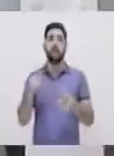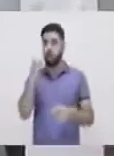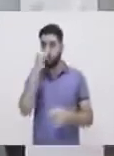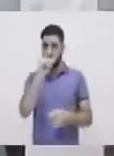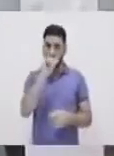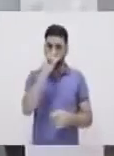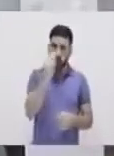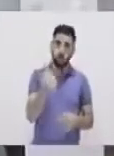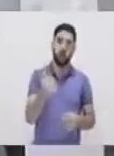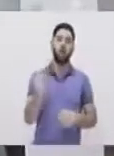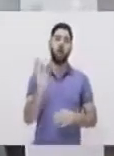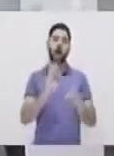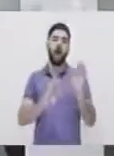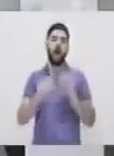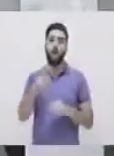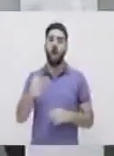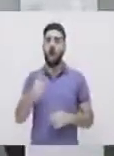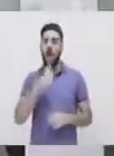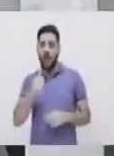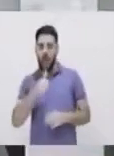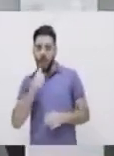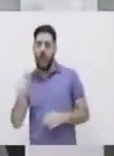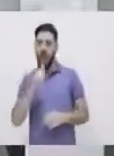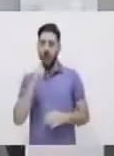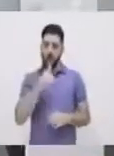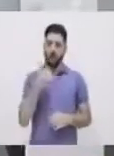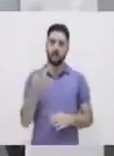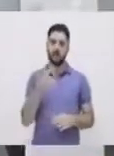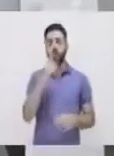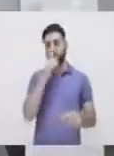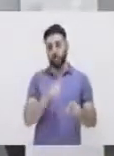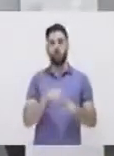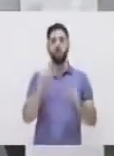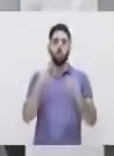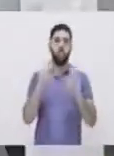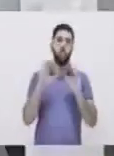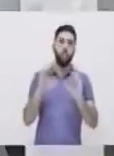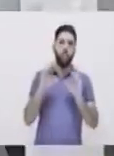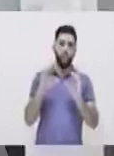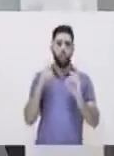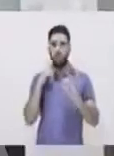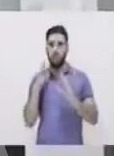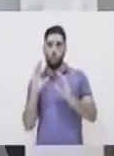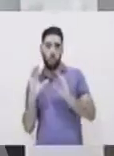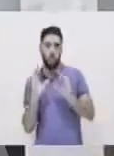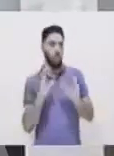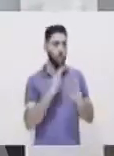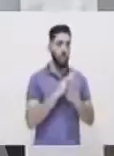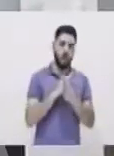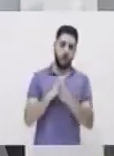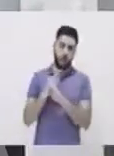drogas o al mundo del alcoholismo. Entonces, en ese sentido es importante tenerlo